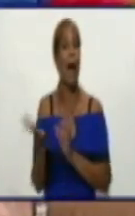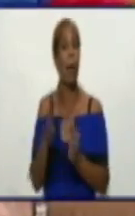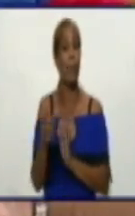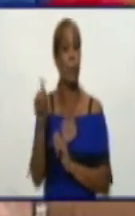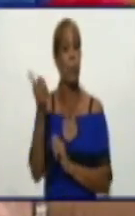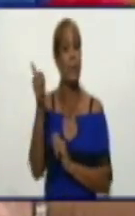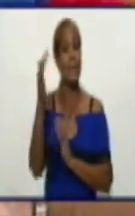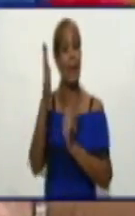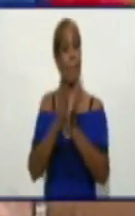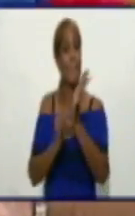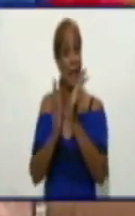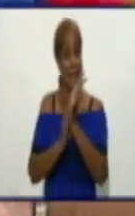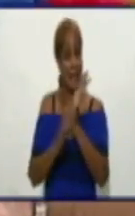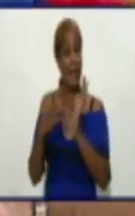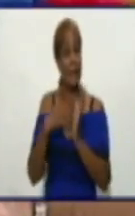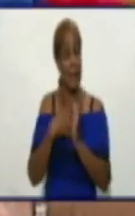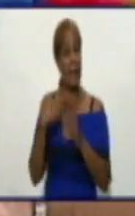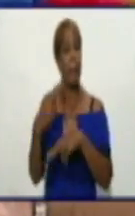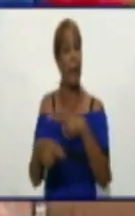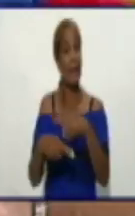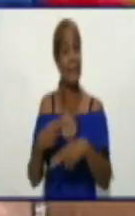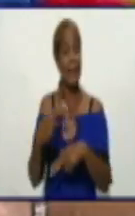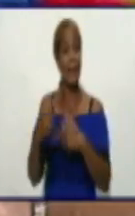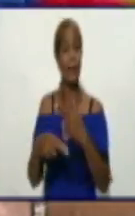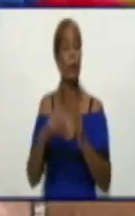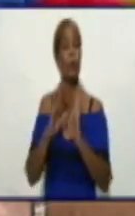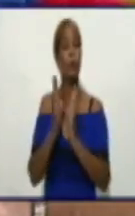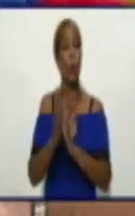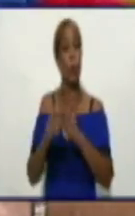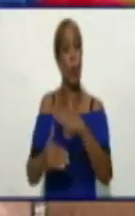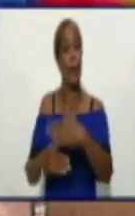avisa a cada persona en qué momento y en qué lugar le toca